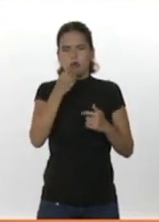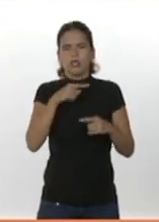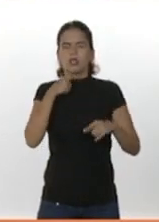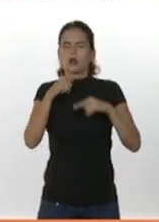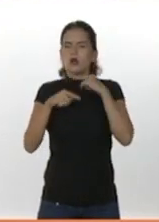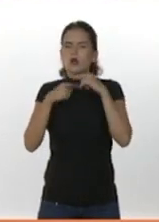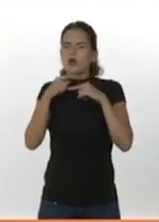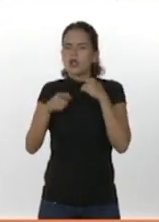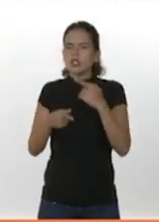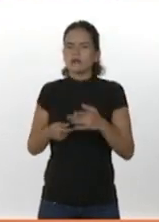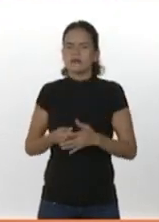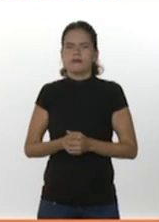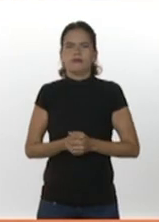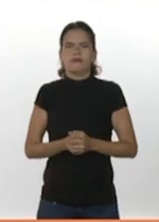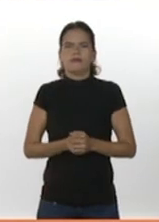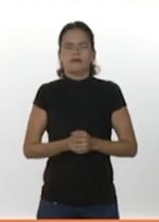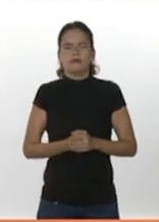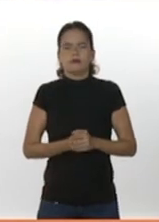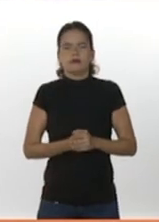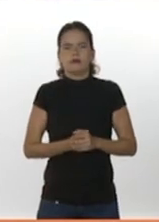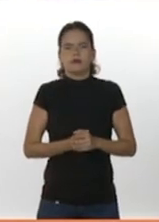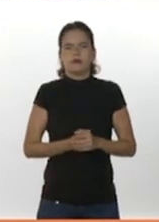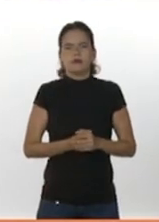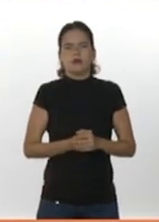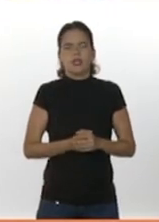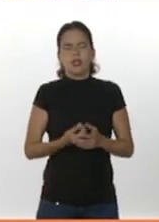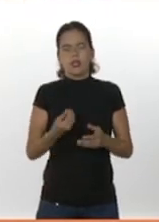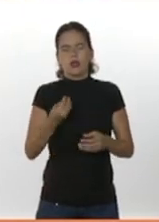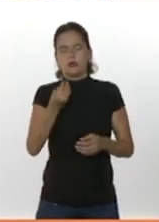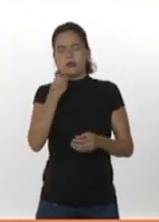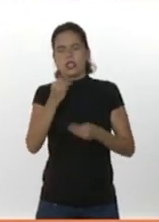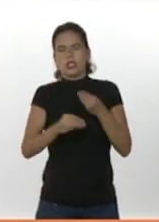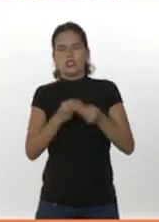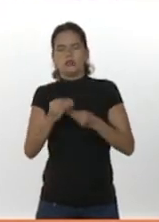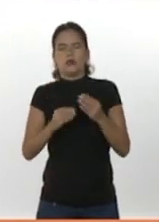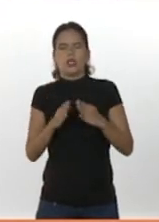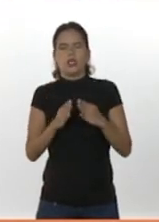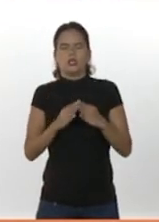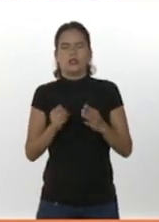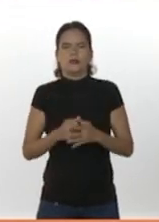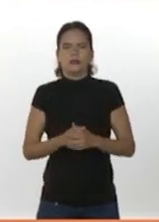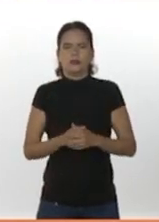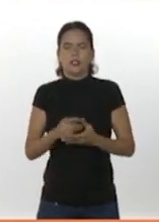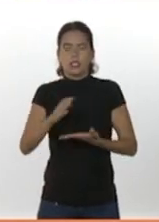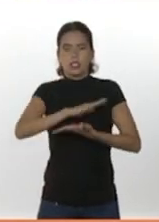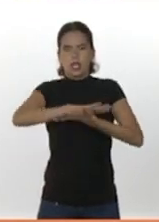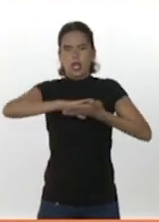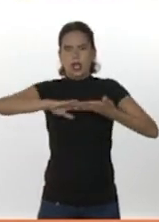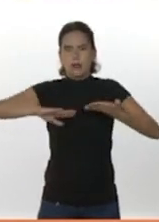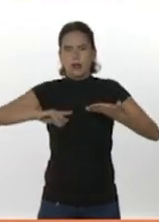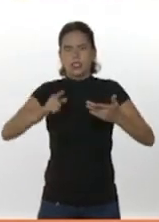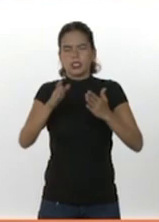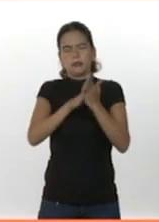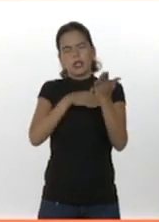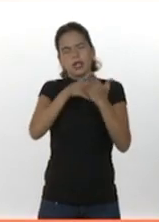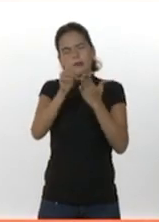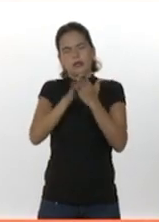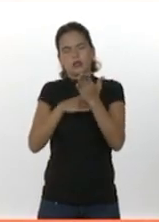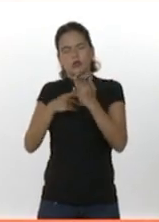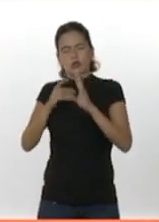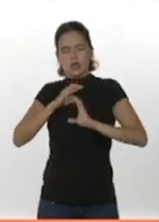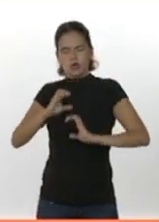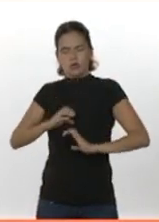colores para el tipo de comida que hacemos en casa. En este caso, esa era la base primordial para el tipo de pintura